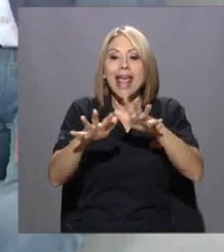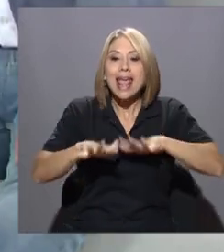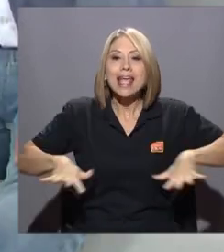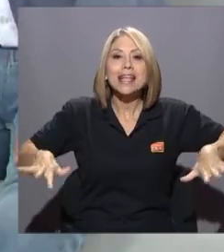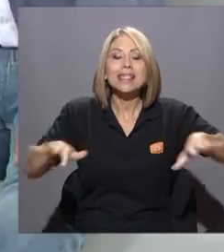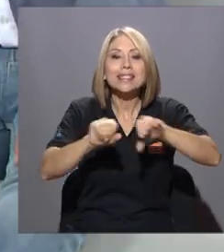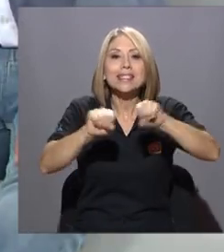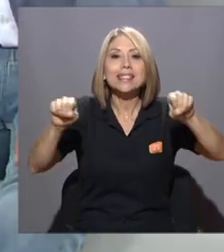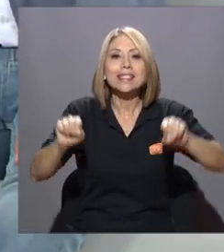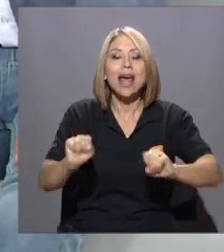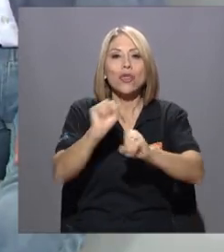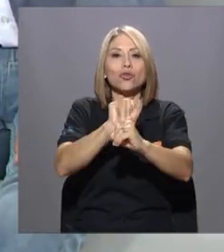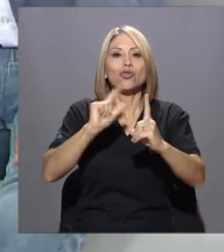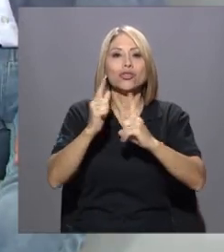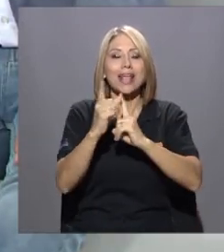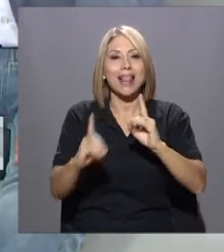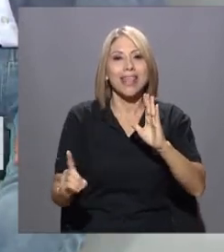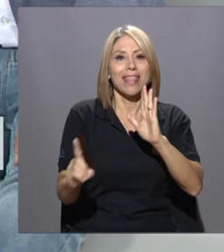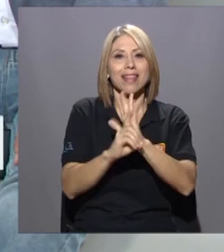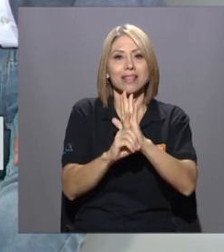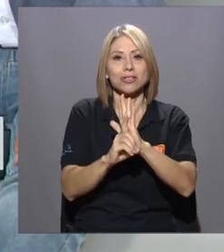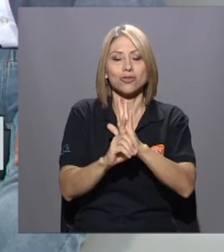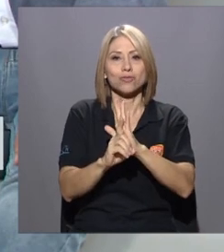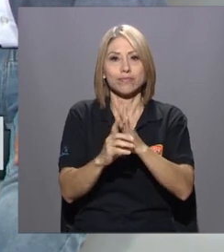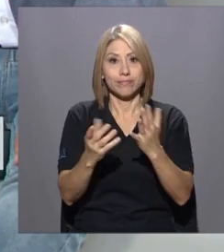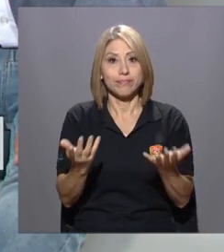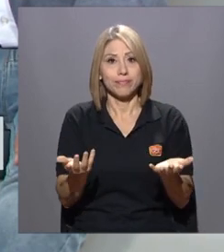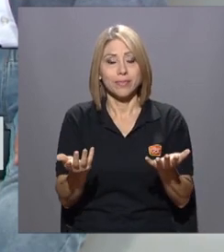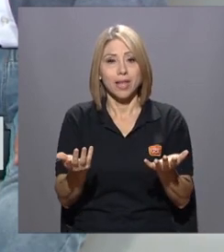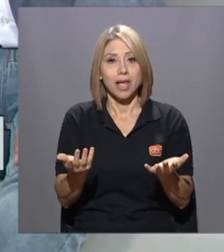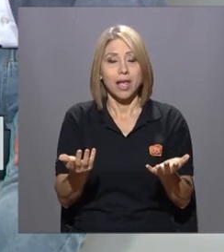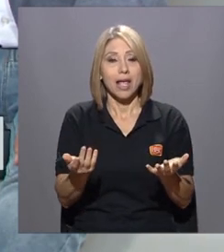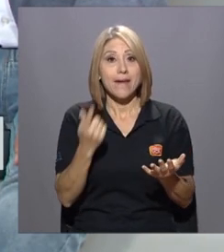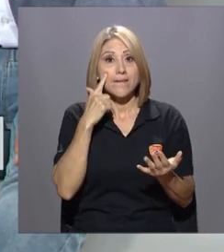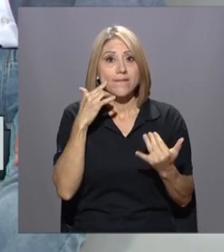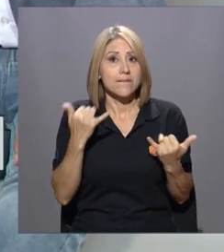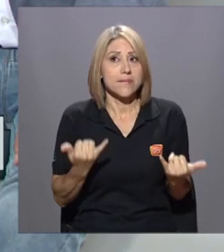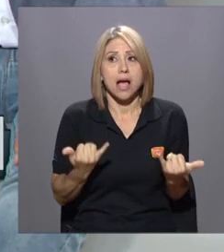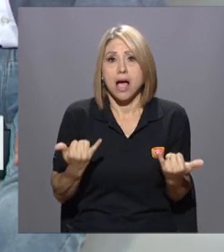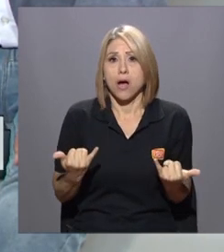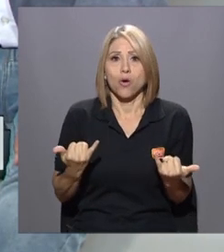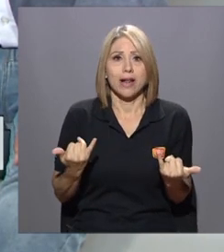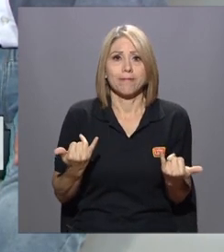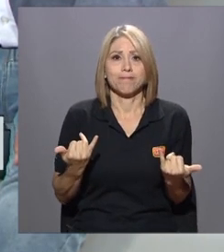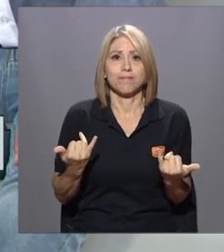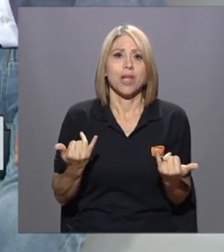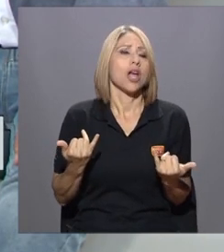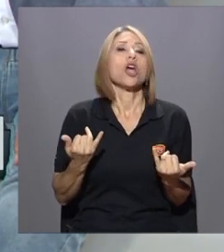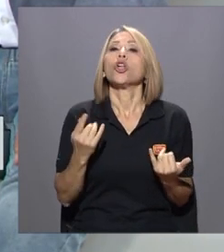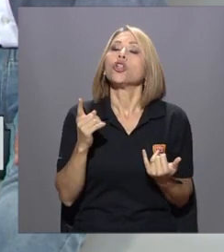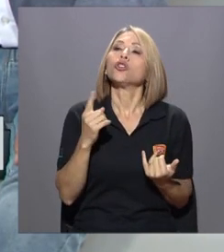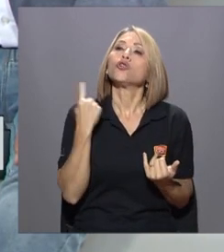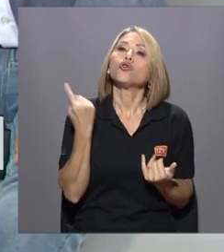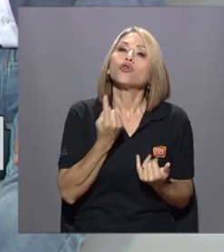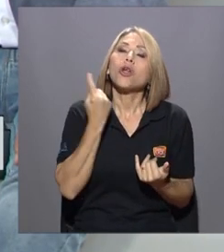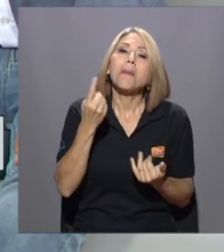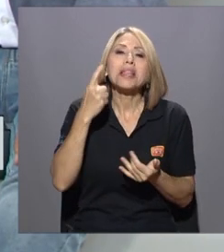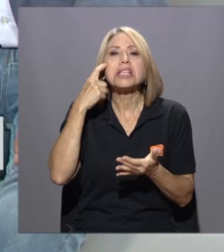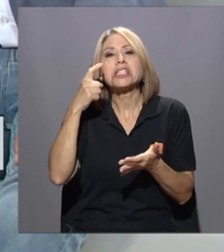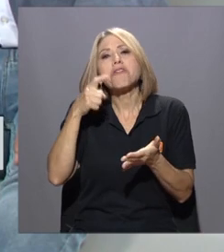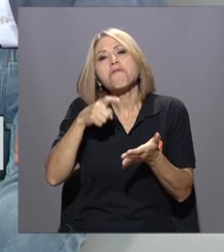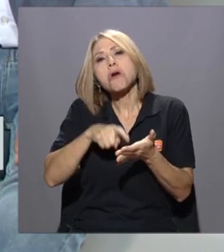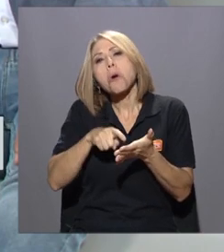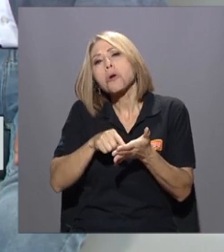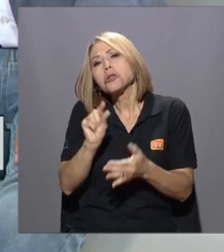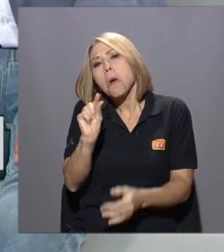derecho, y vemos que ahora no solo se reconoce solo a medias